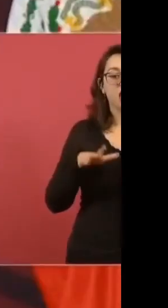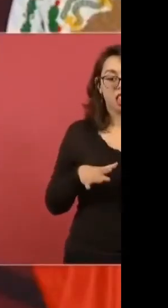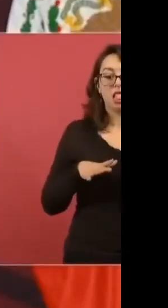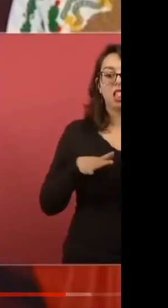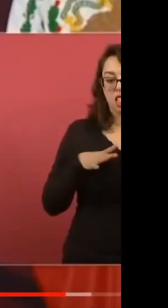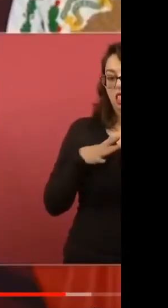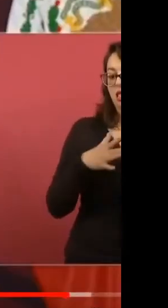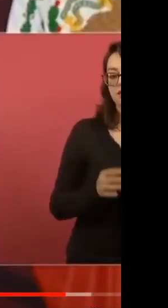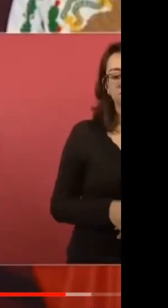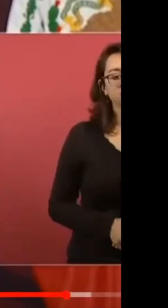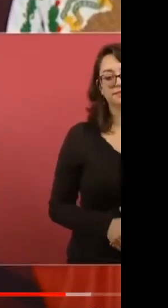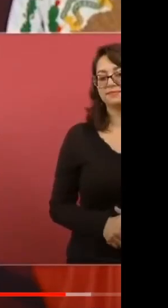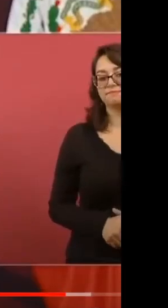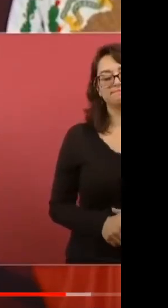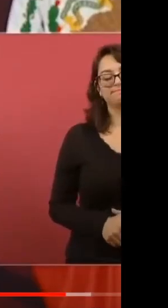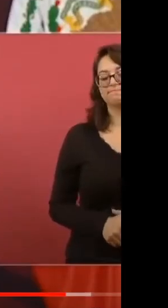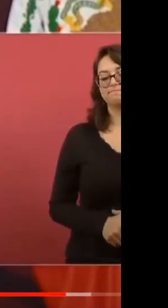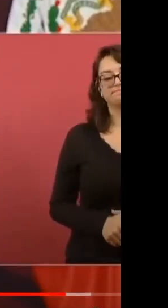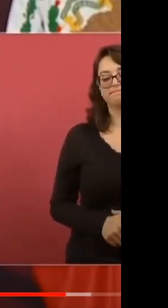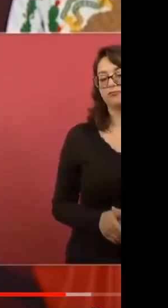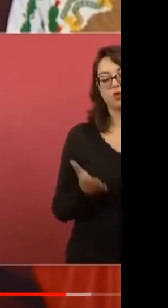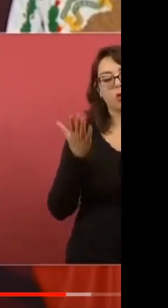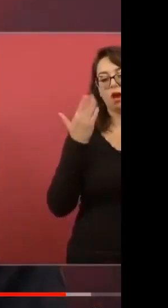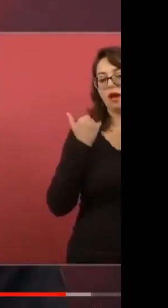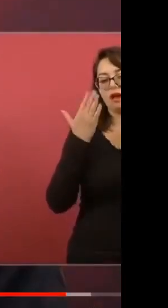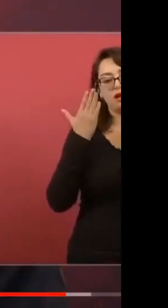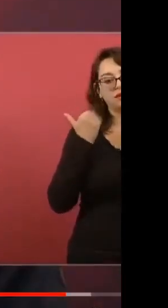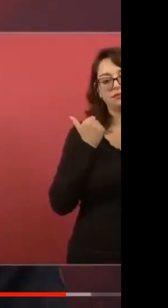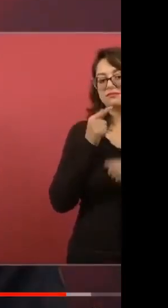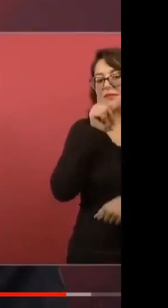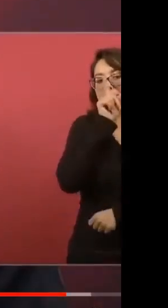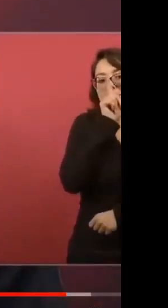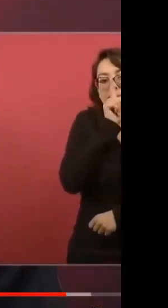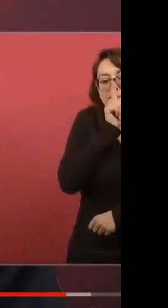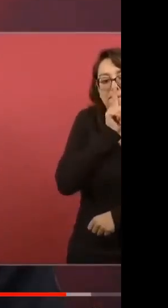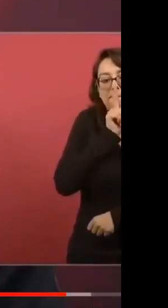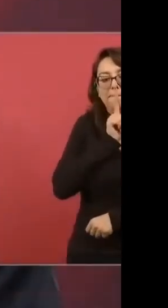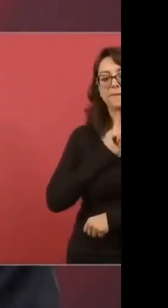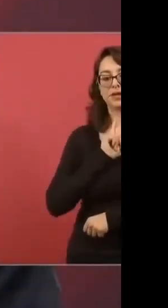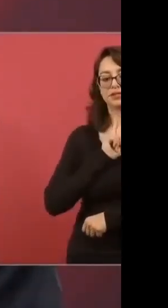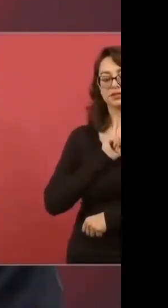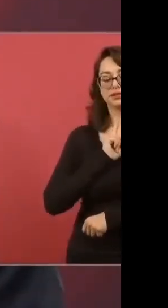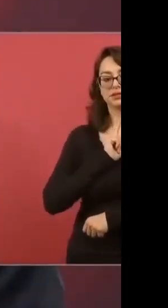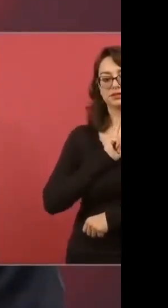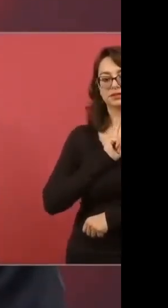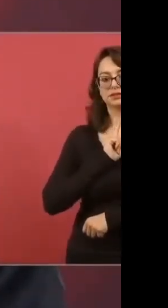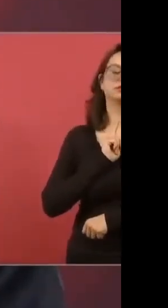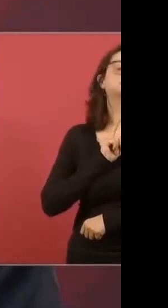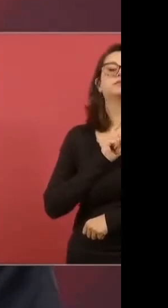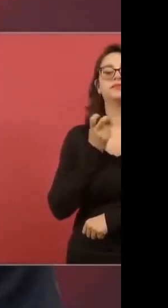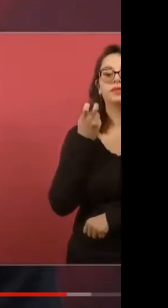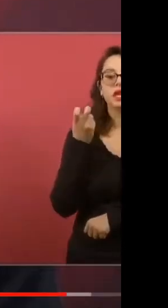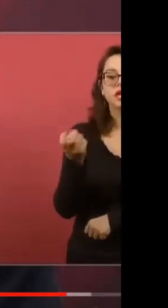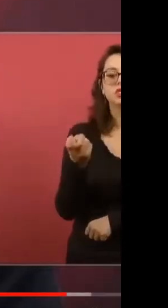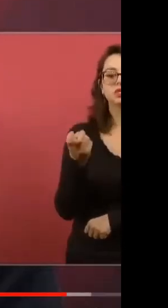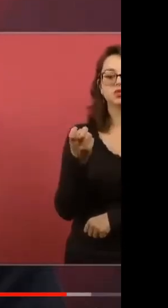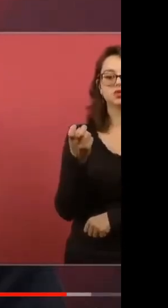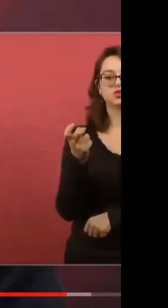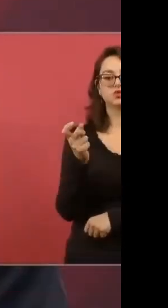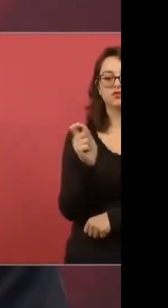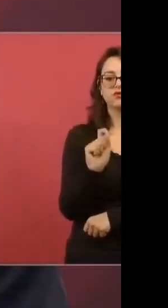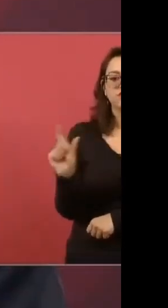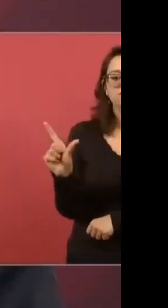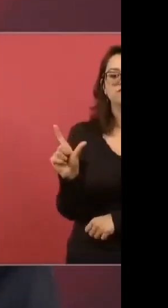no da eso fama a veces hasta desconfianza o sea